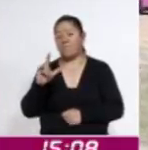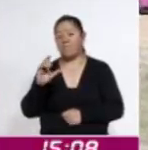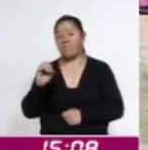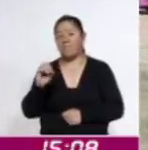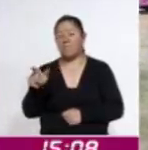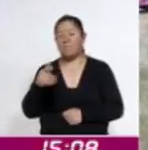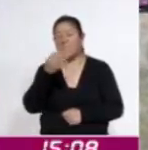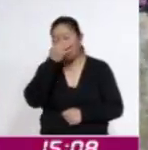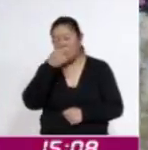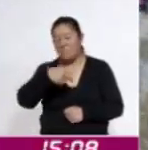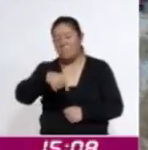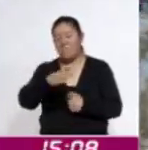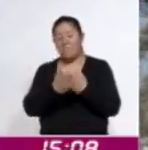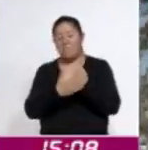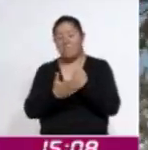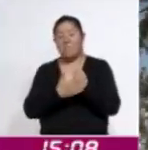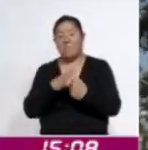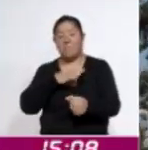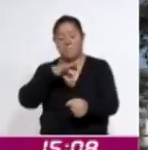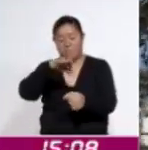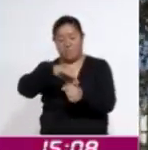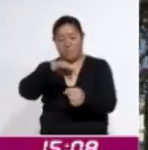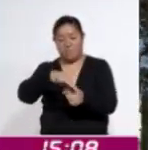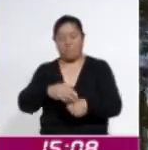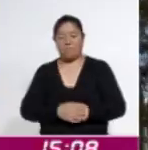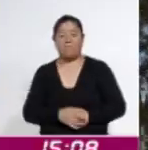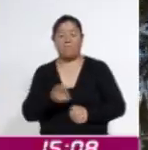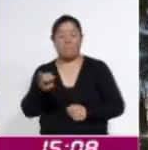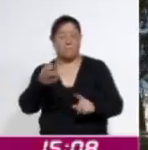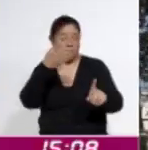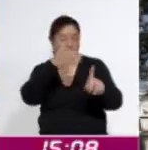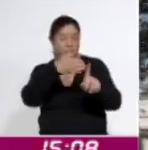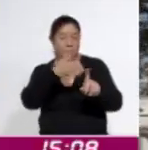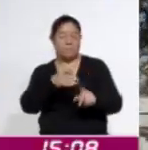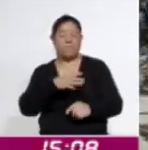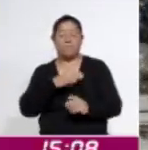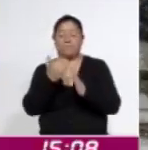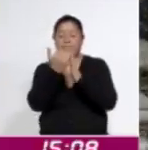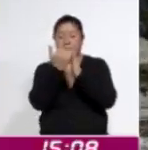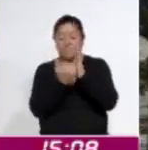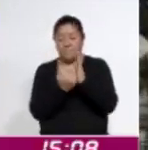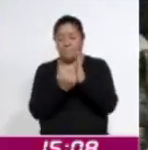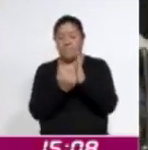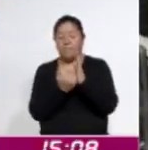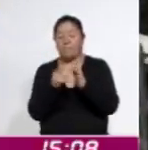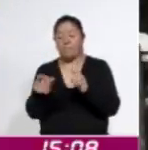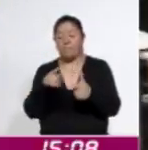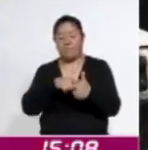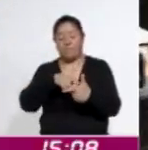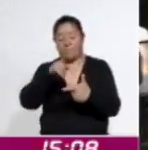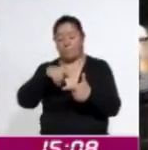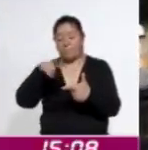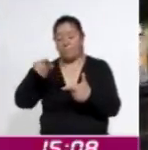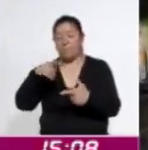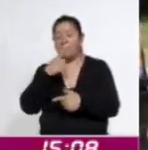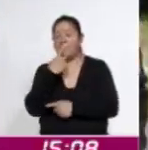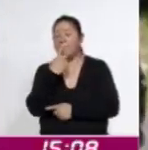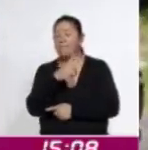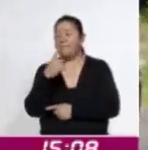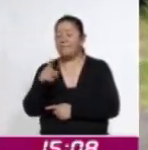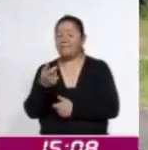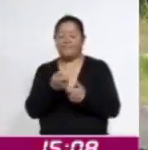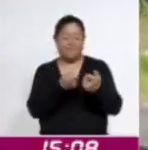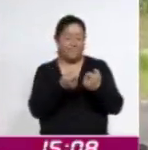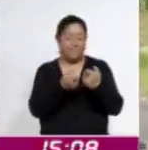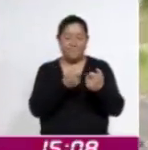elecciones. Dentro de los objetivos principales se encuentra el disminuir los índices delictivos, la contención de la Comisión de